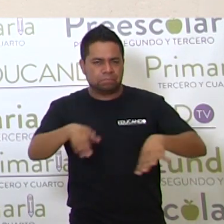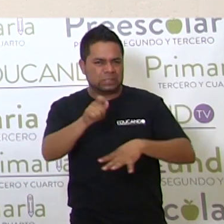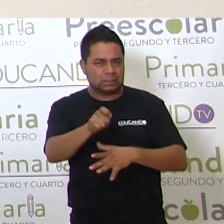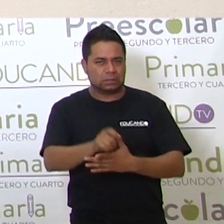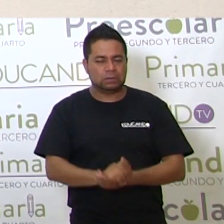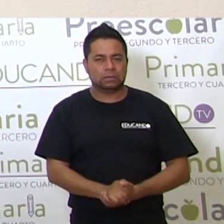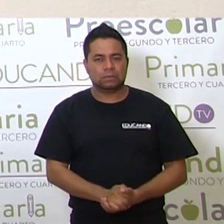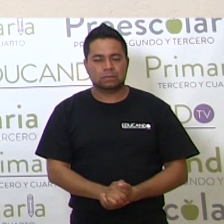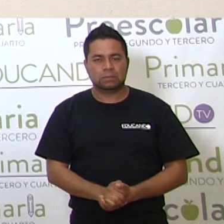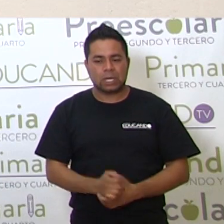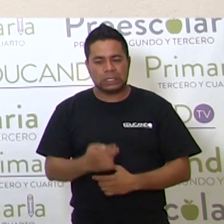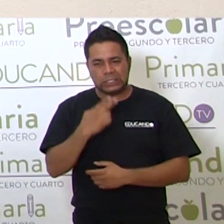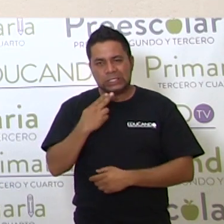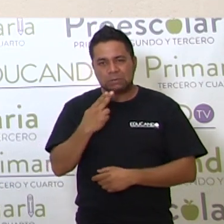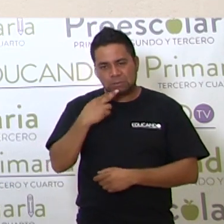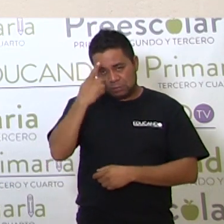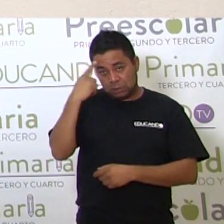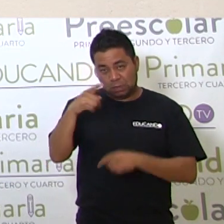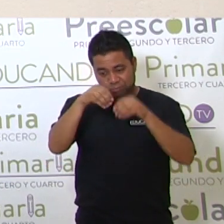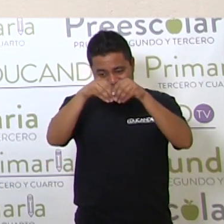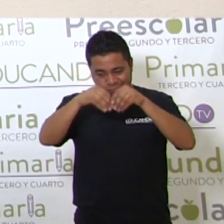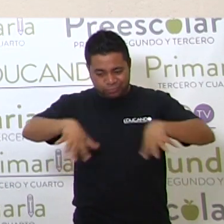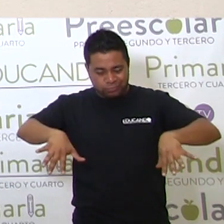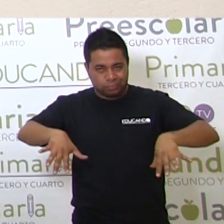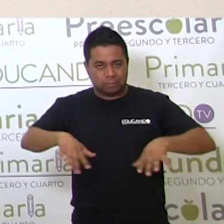¿Para qué nos sirve un mapa conceptual?